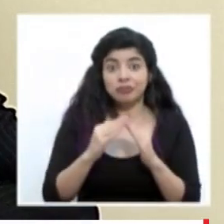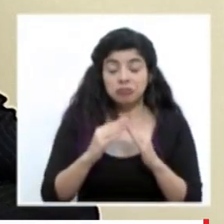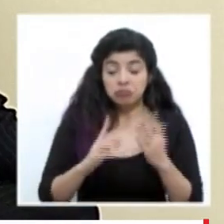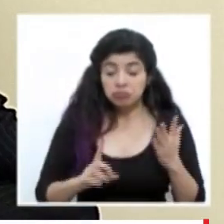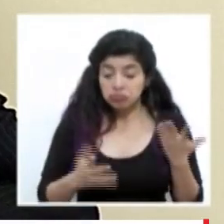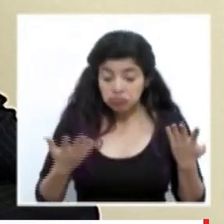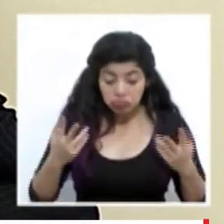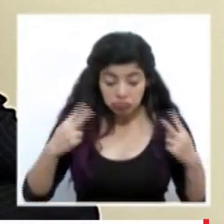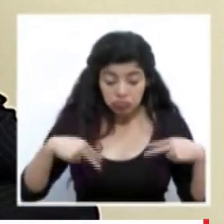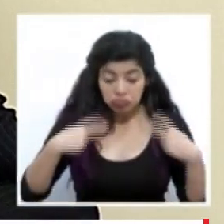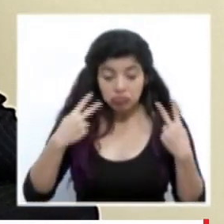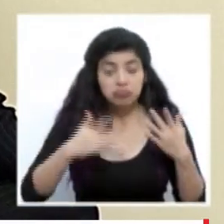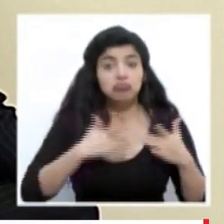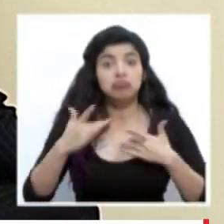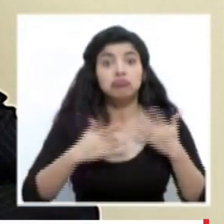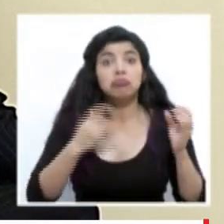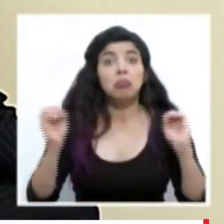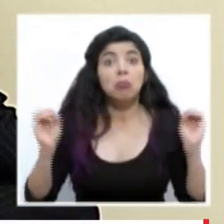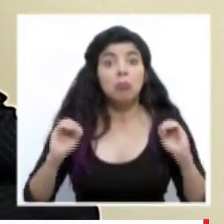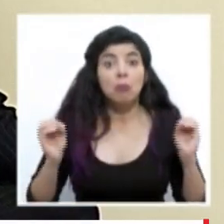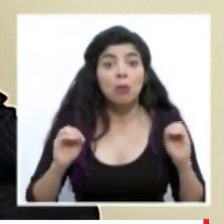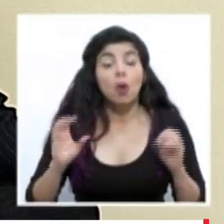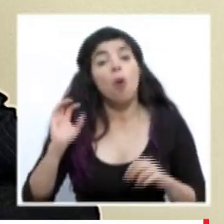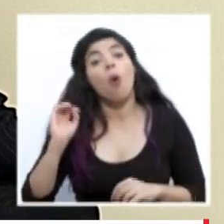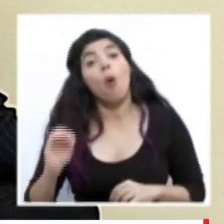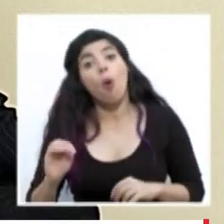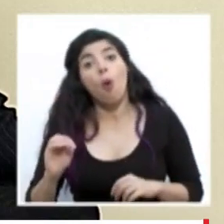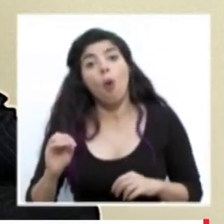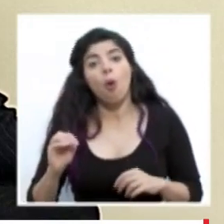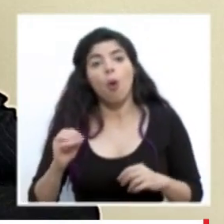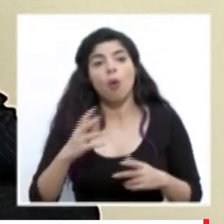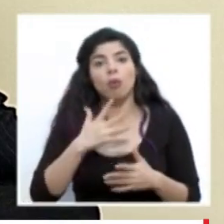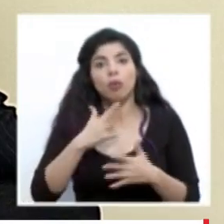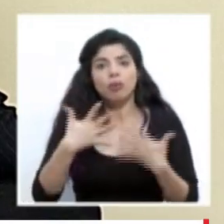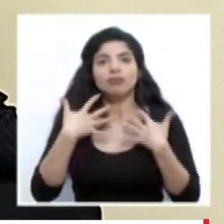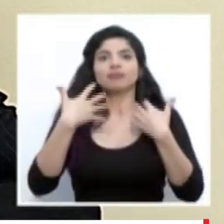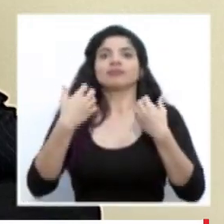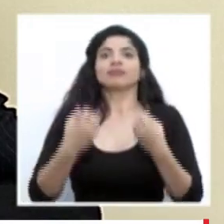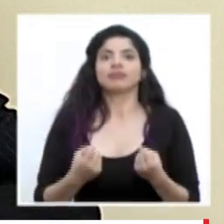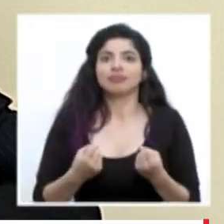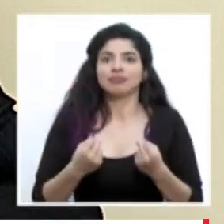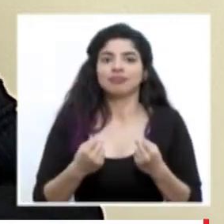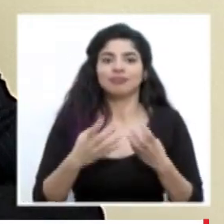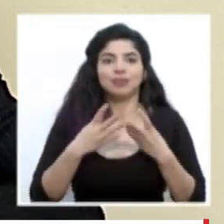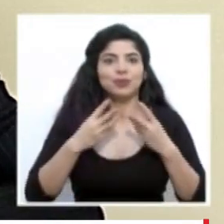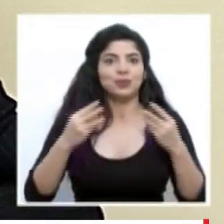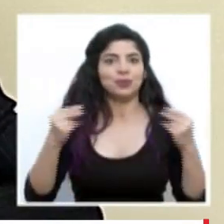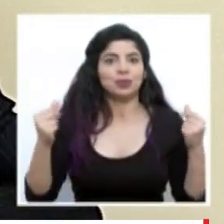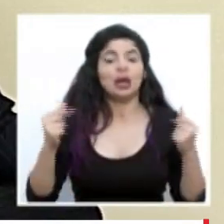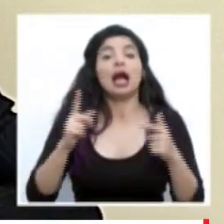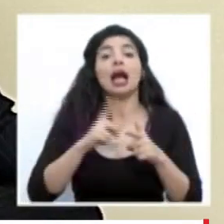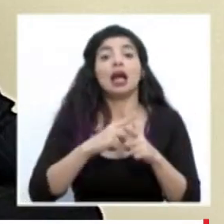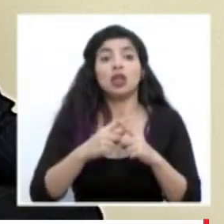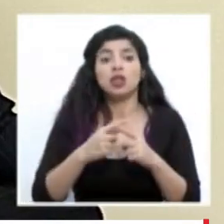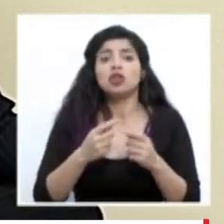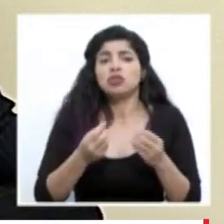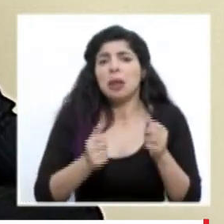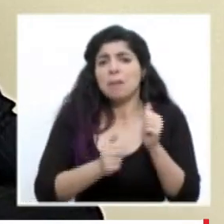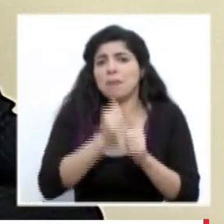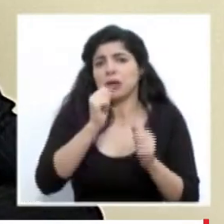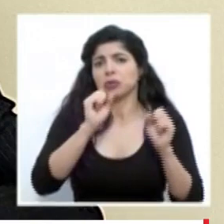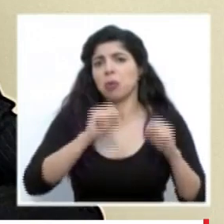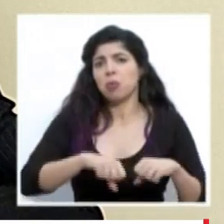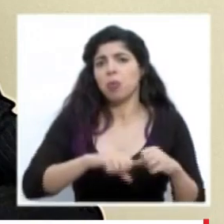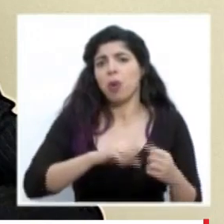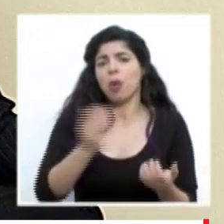del todo síntomas o no, ya recuperaron su estatus sin síntomas, así que ya podrían eventualmente muchos volver,